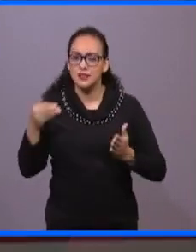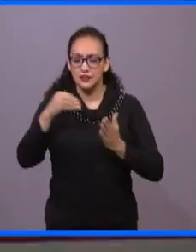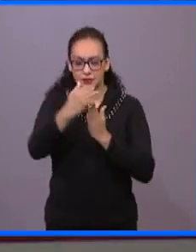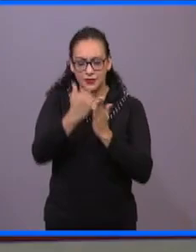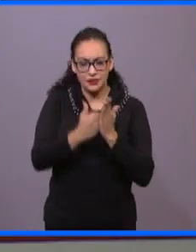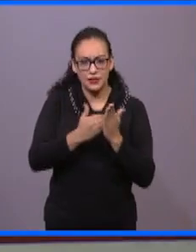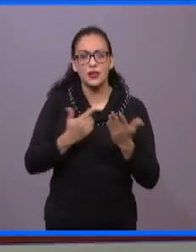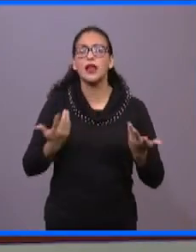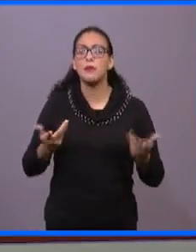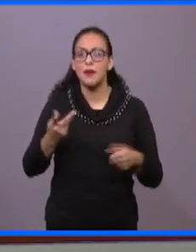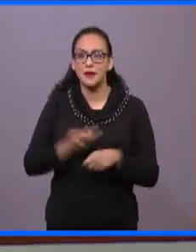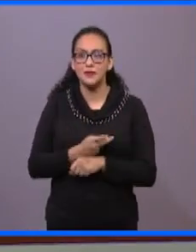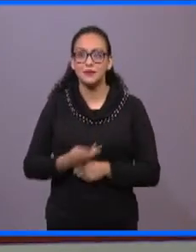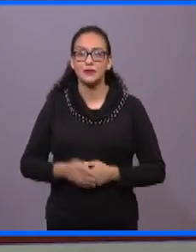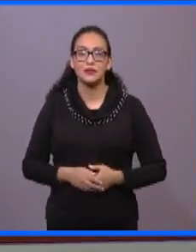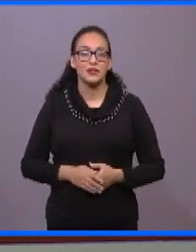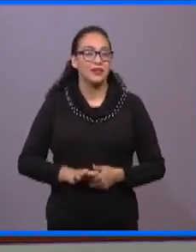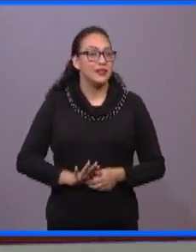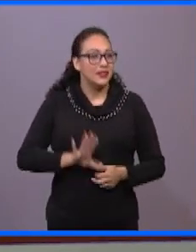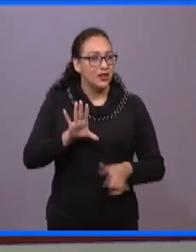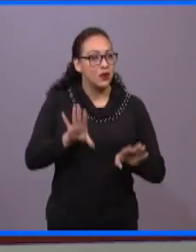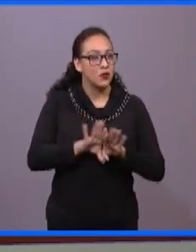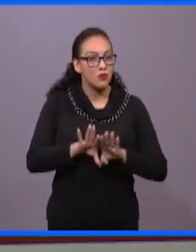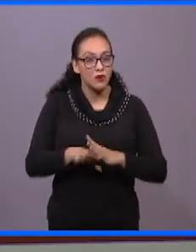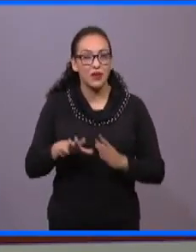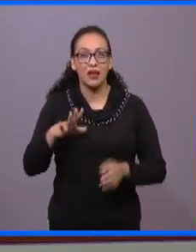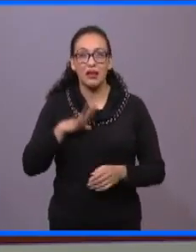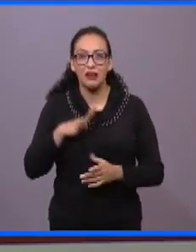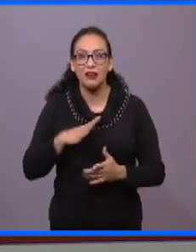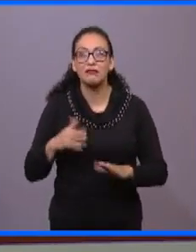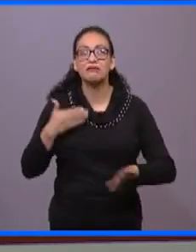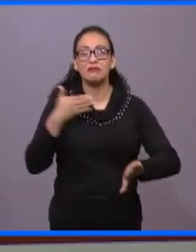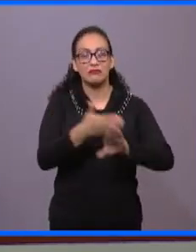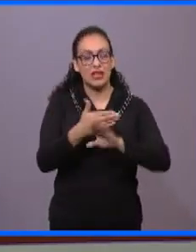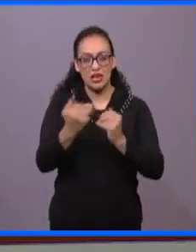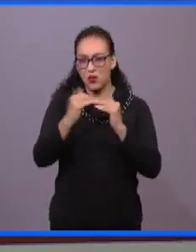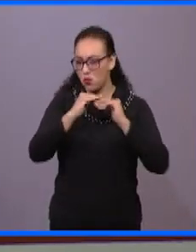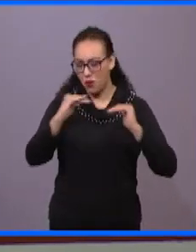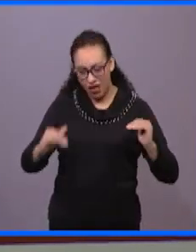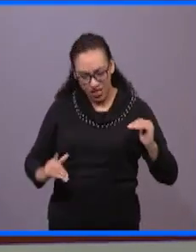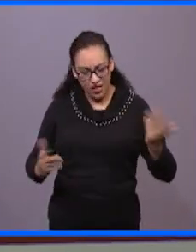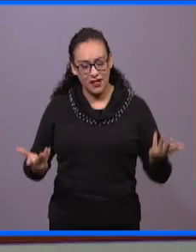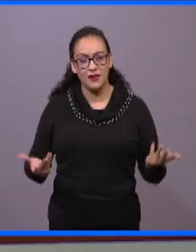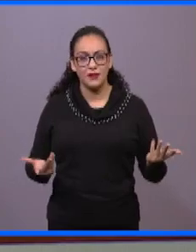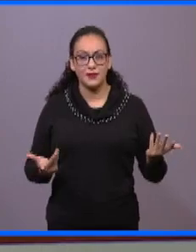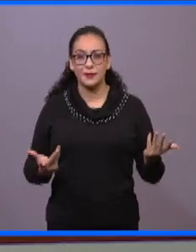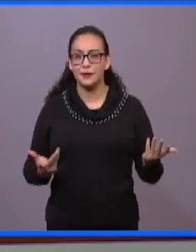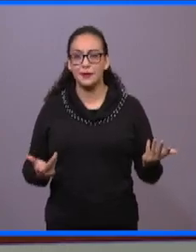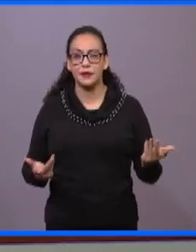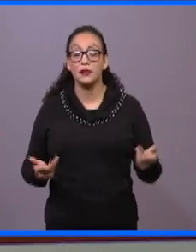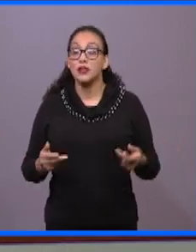es justamente la criminalización en muchos sentidos de las desigualdades que hay, ¿no? Y el agravamiento de